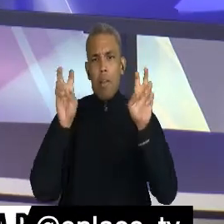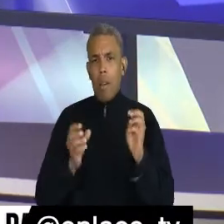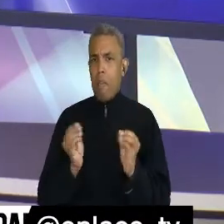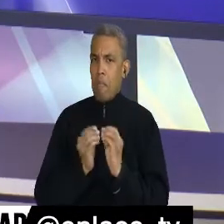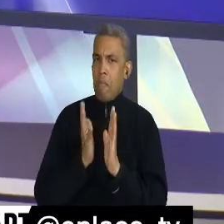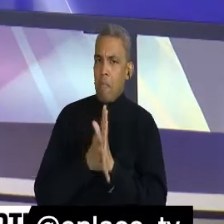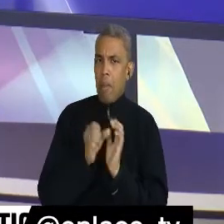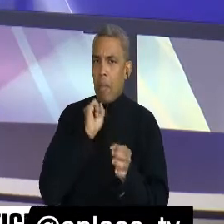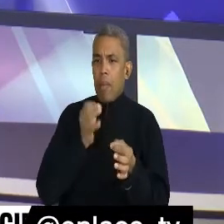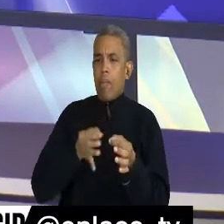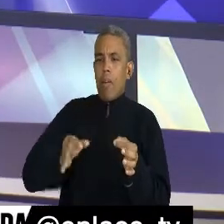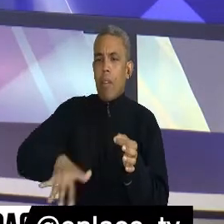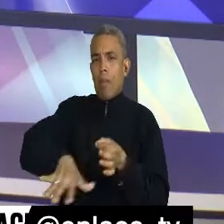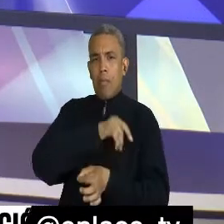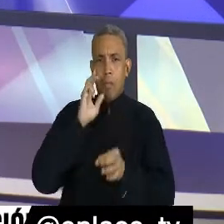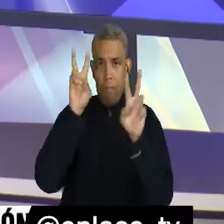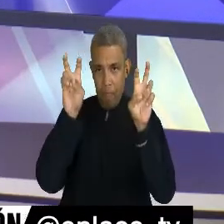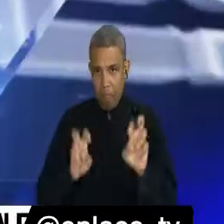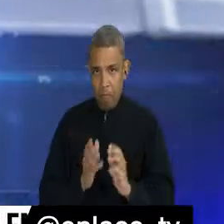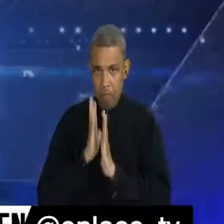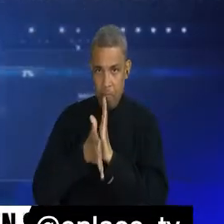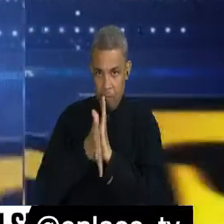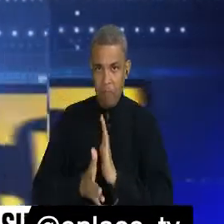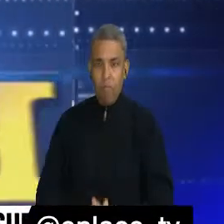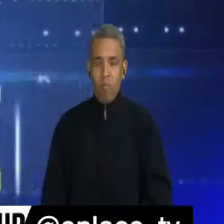en nuestro panorama regional.